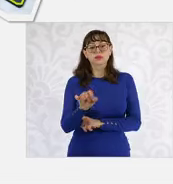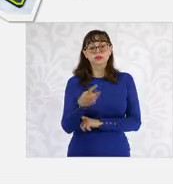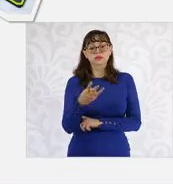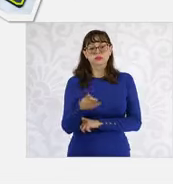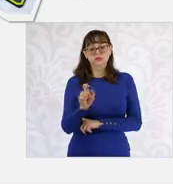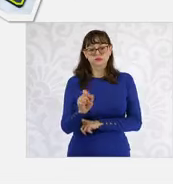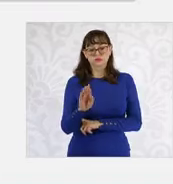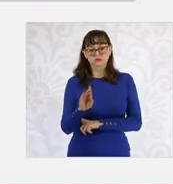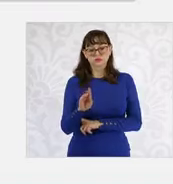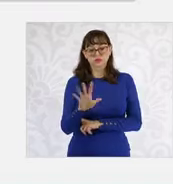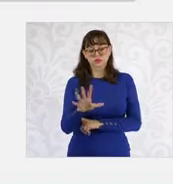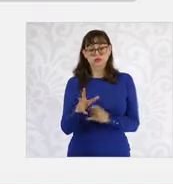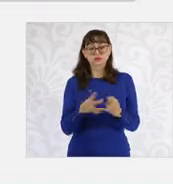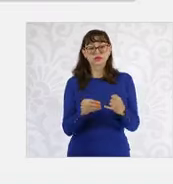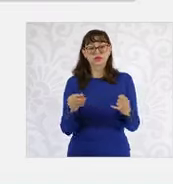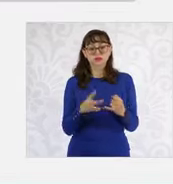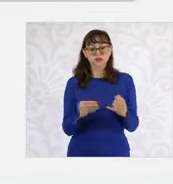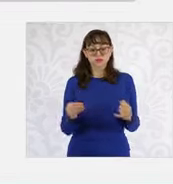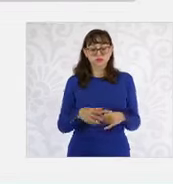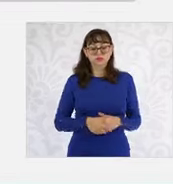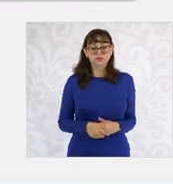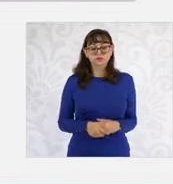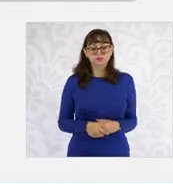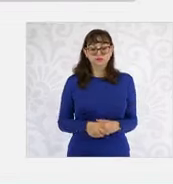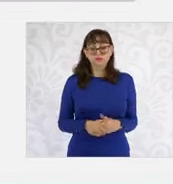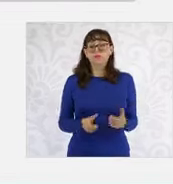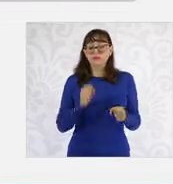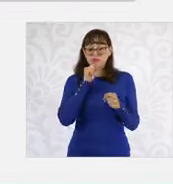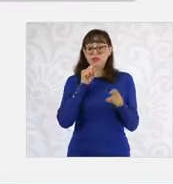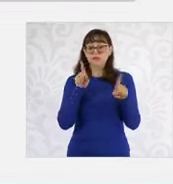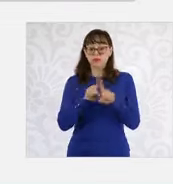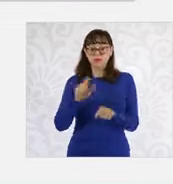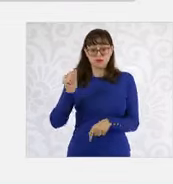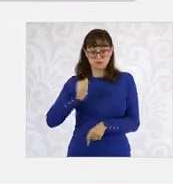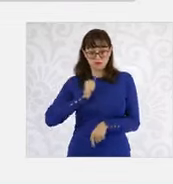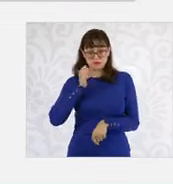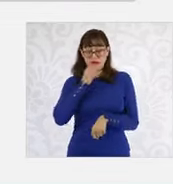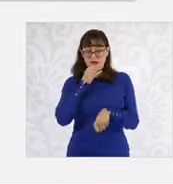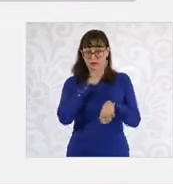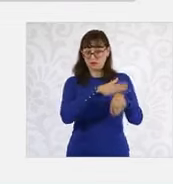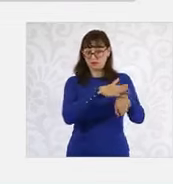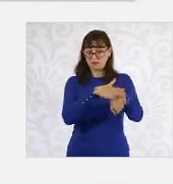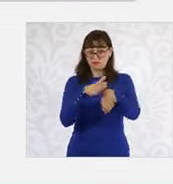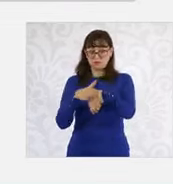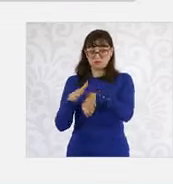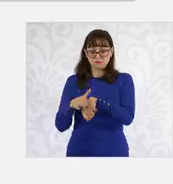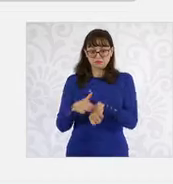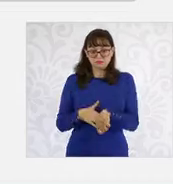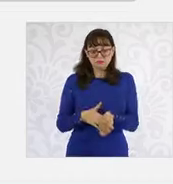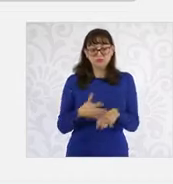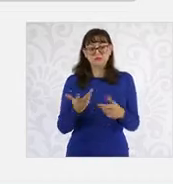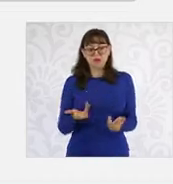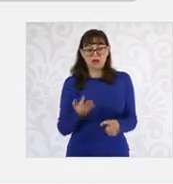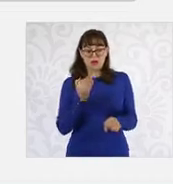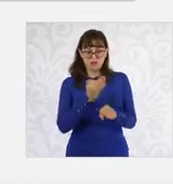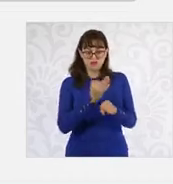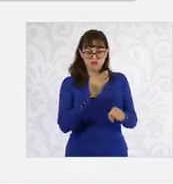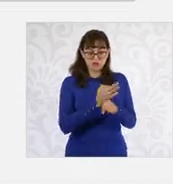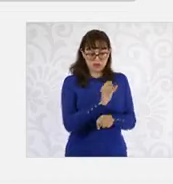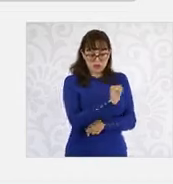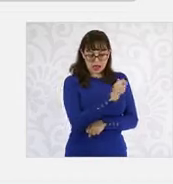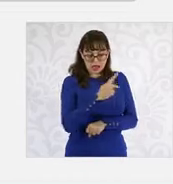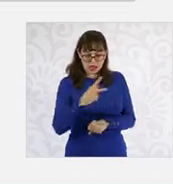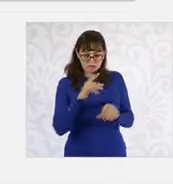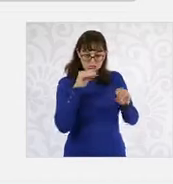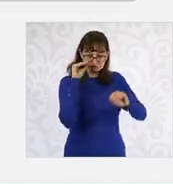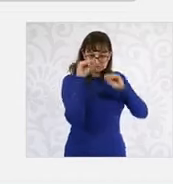pesos con 95 centavos. Aprovecho, señora presidenta, este segmento para informar que por razones de rediseño, a partir de